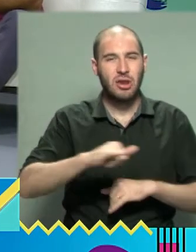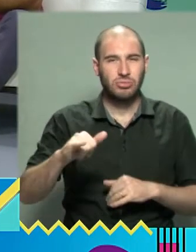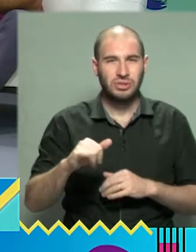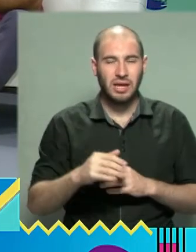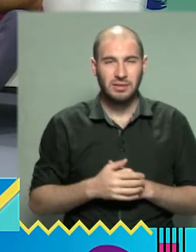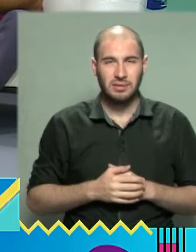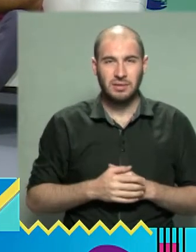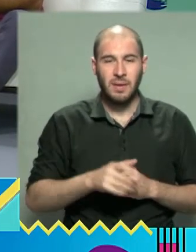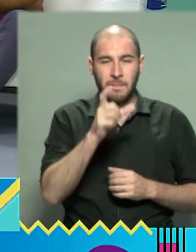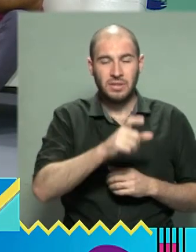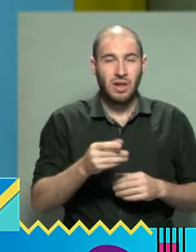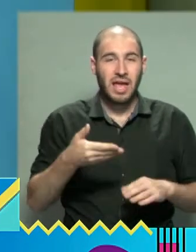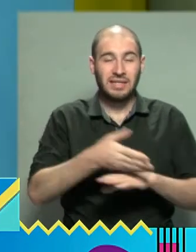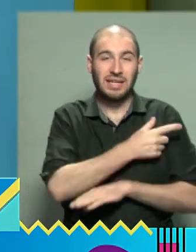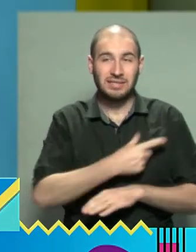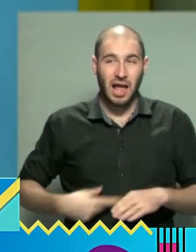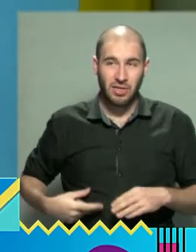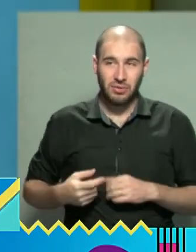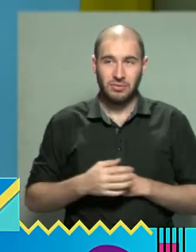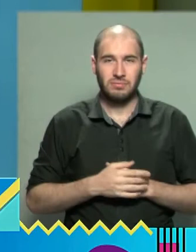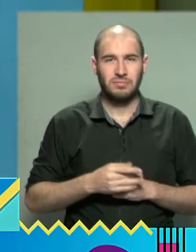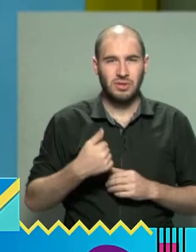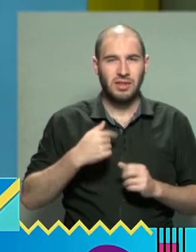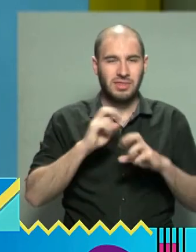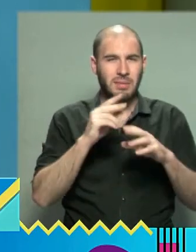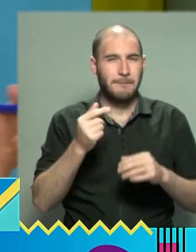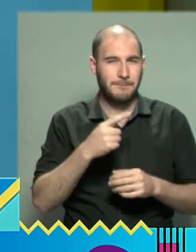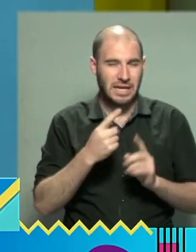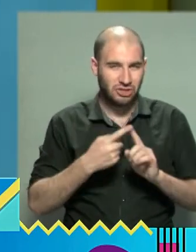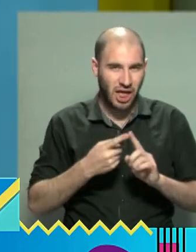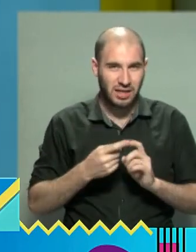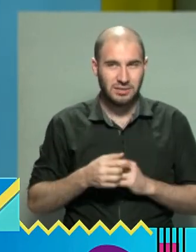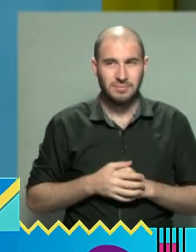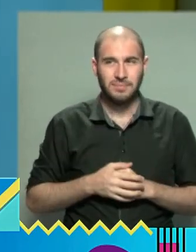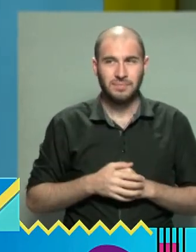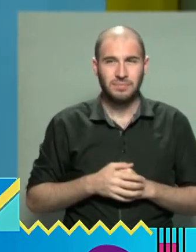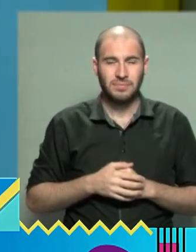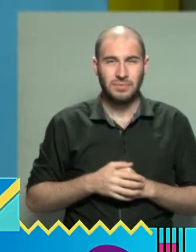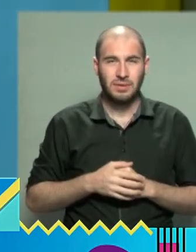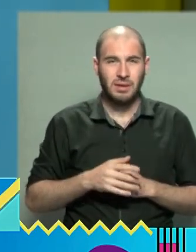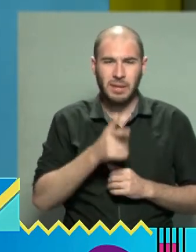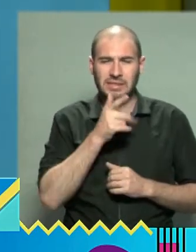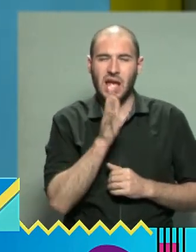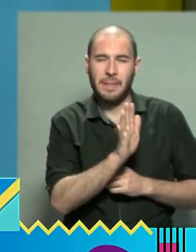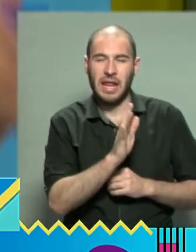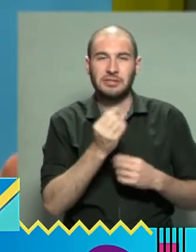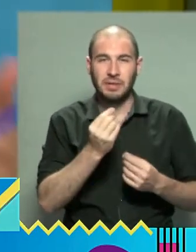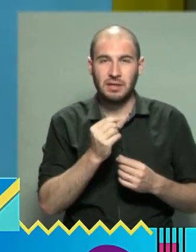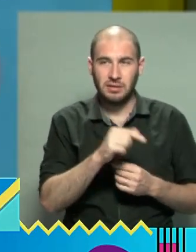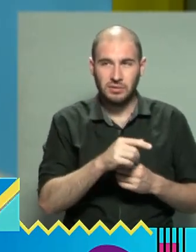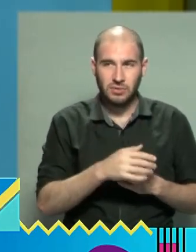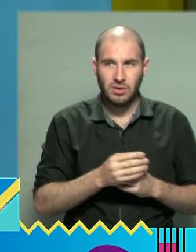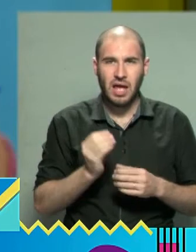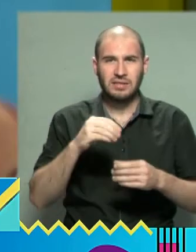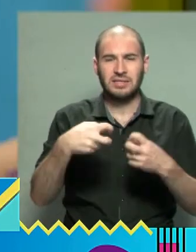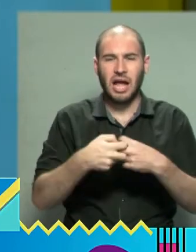gente que ha entrado a trabajar al Estado, esto ya es una cuestión más personal, que la amenazaron para que se metiera en